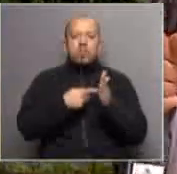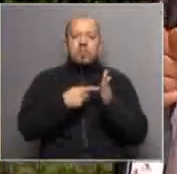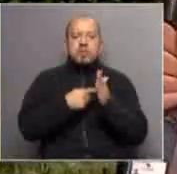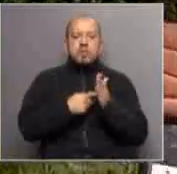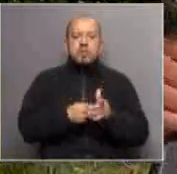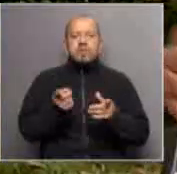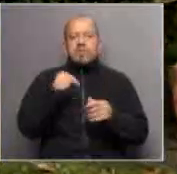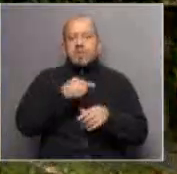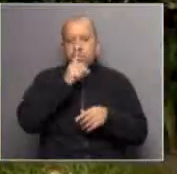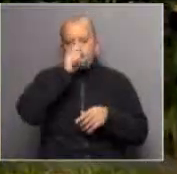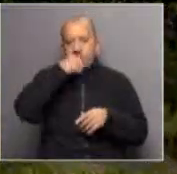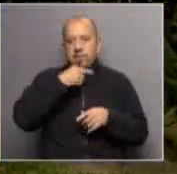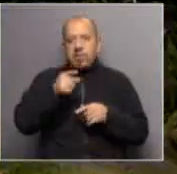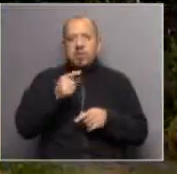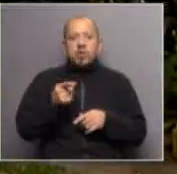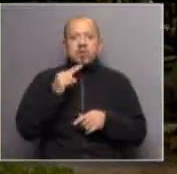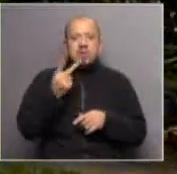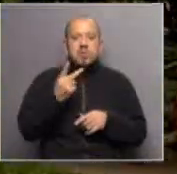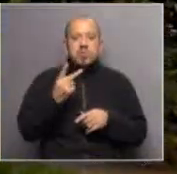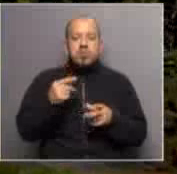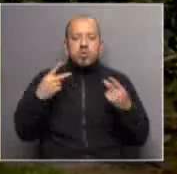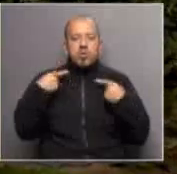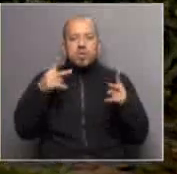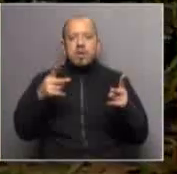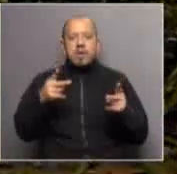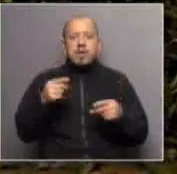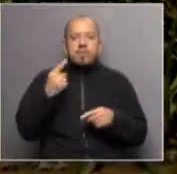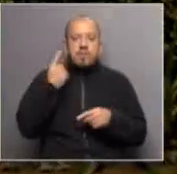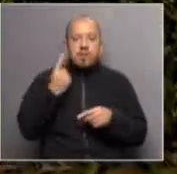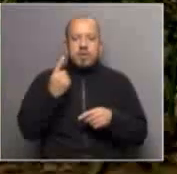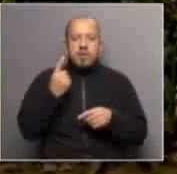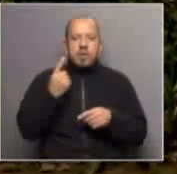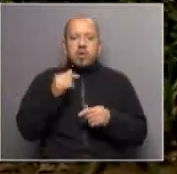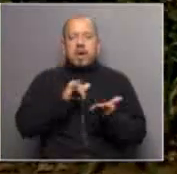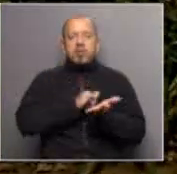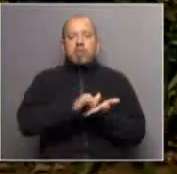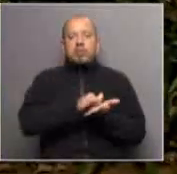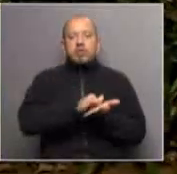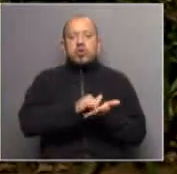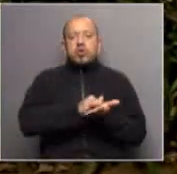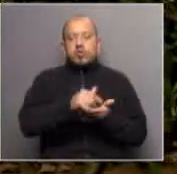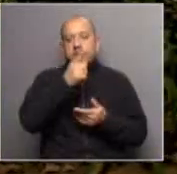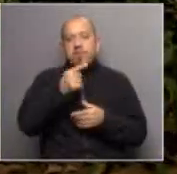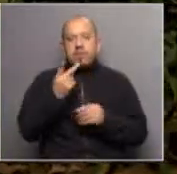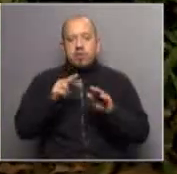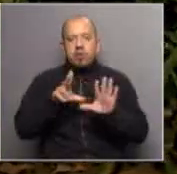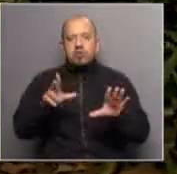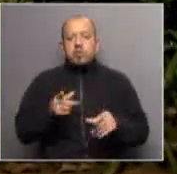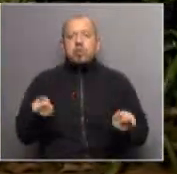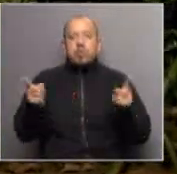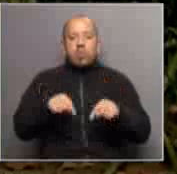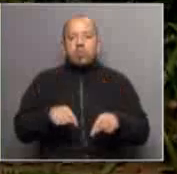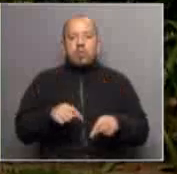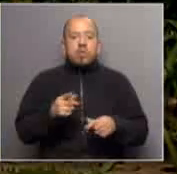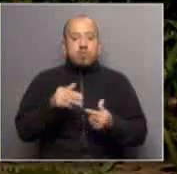viene a Montevideo, es el segundo viaje a América de García Lorca. El primero fue a Nueva York, ¿no? En el 28, y luego vuelve, y va a